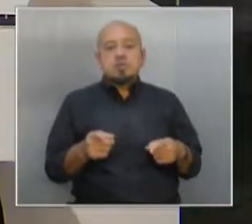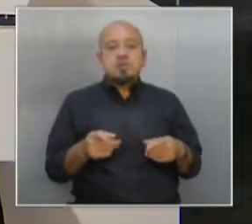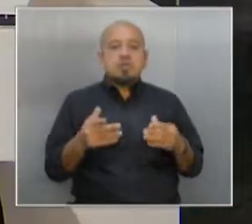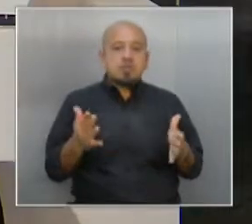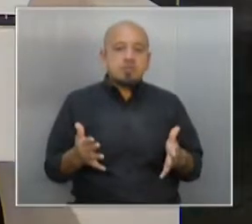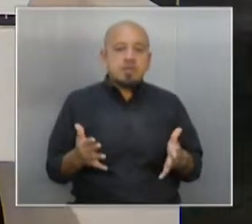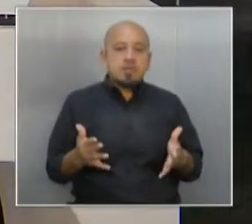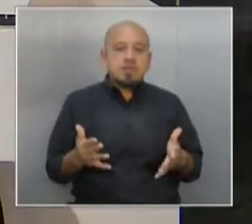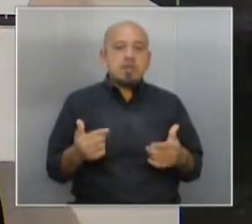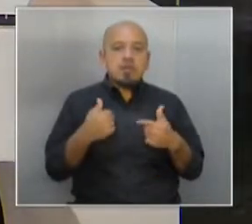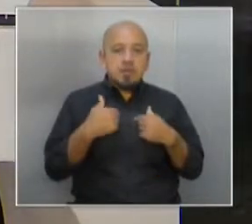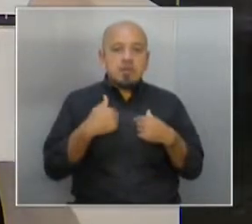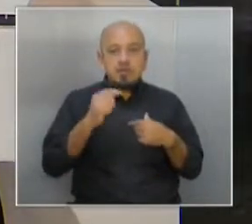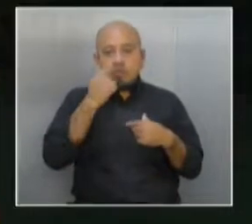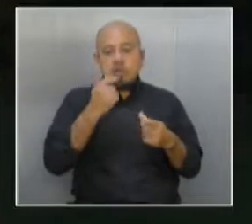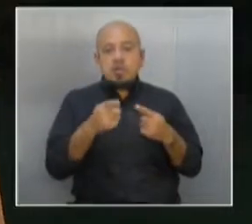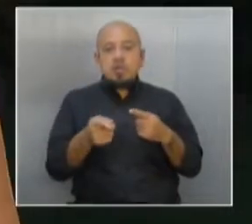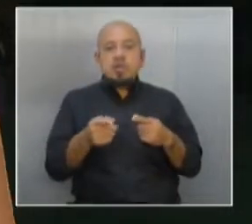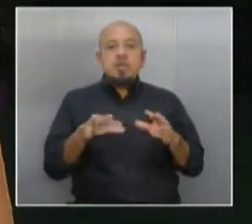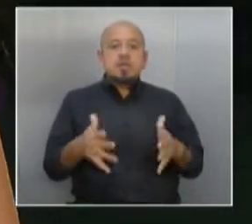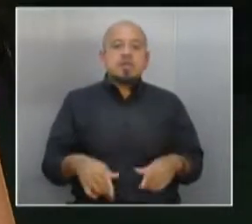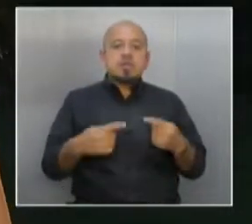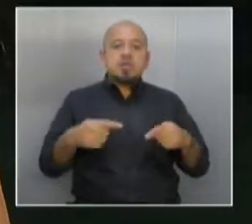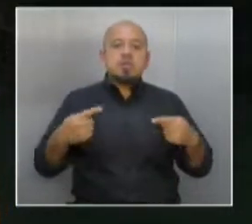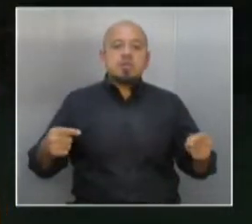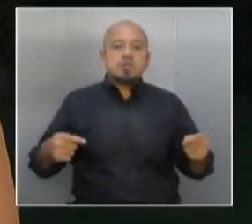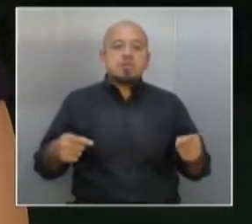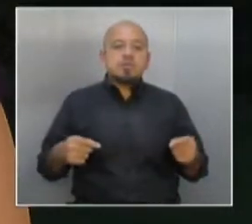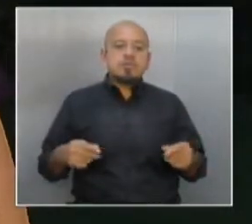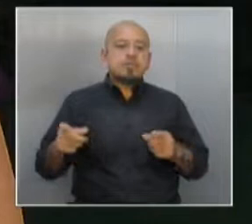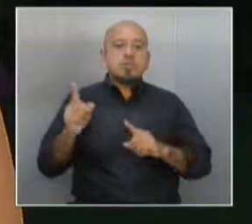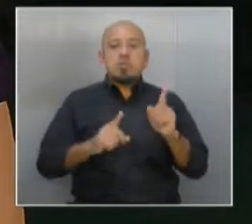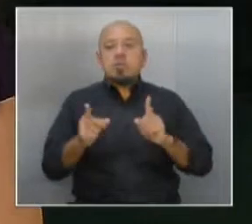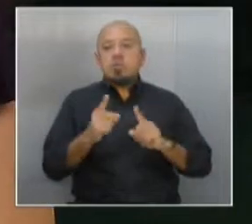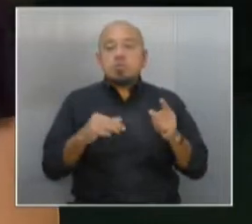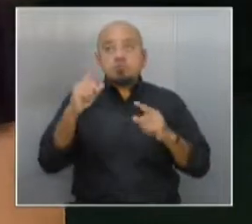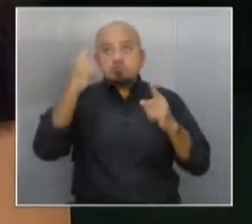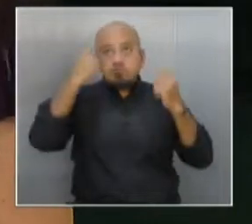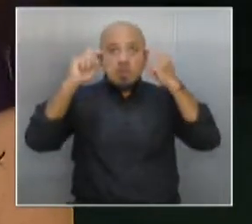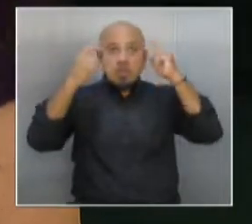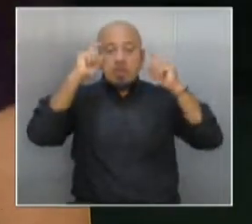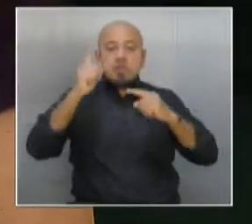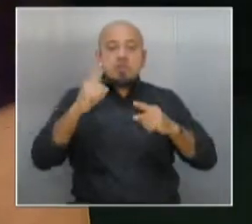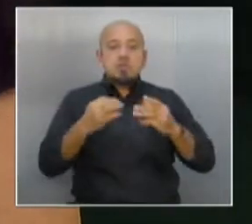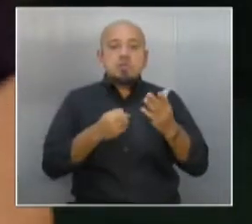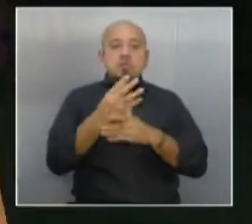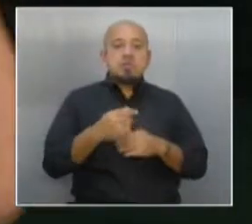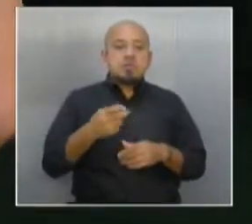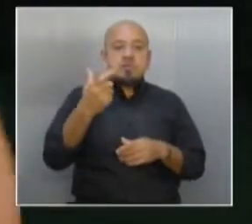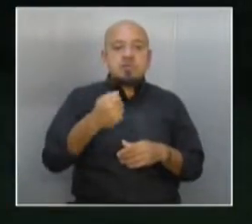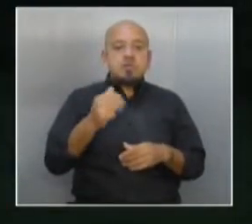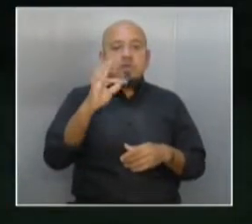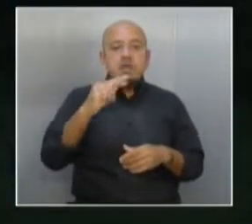los voy a engrasar? Si a mí me gusta que suenen. Ese tipo de cosas me llegaban, o Luna Cautiva, canciones así, ¿no? Atahualpa Yupanqui, la escuela,